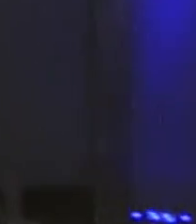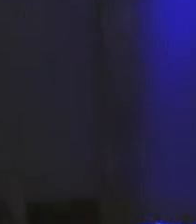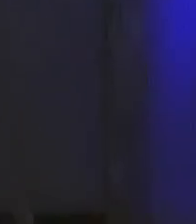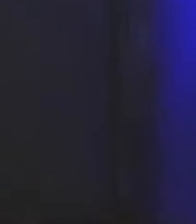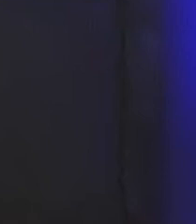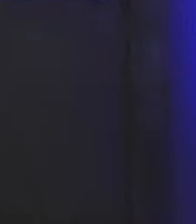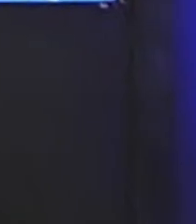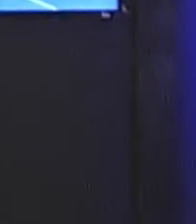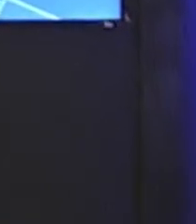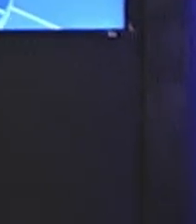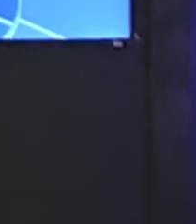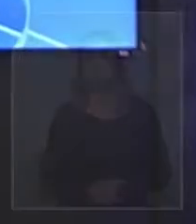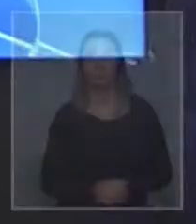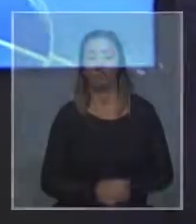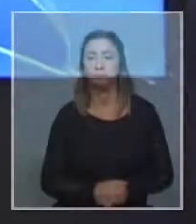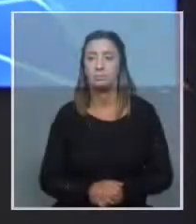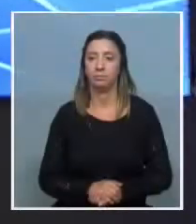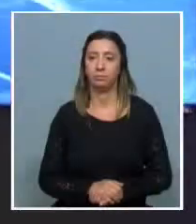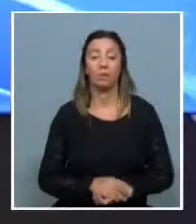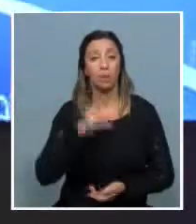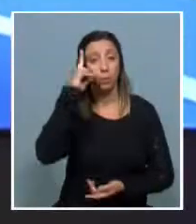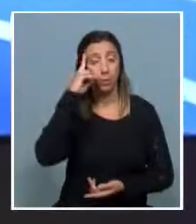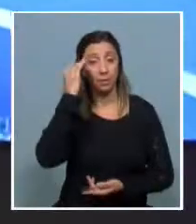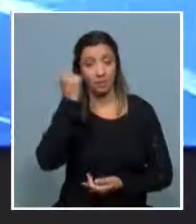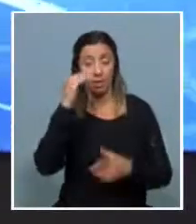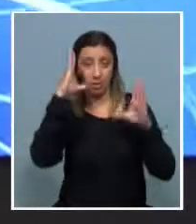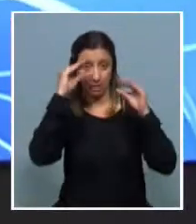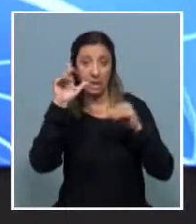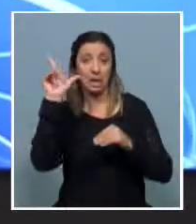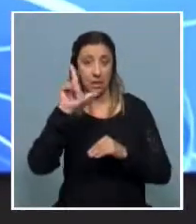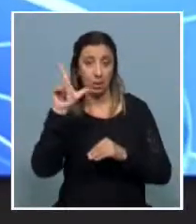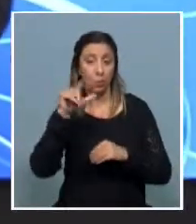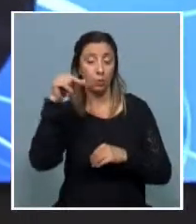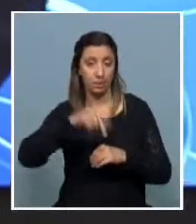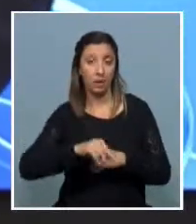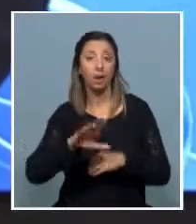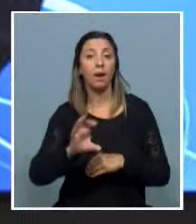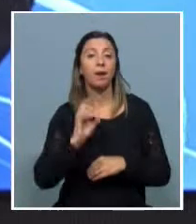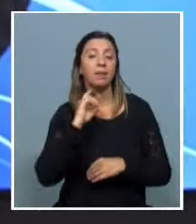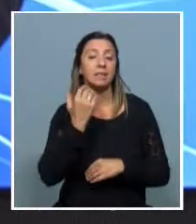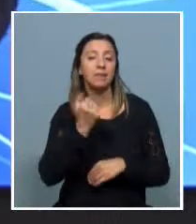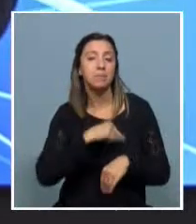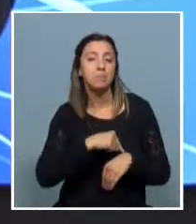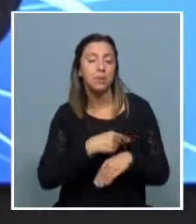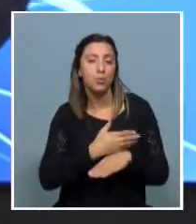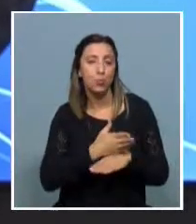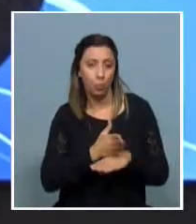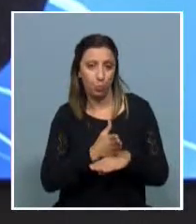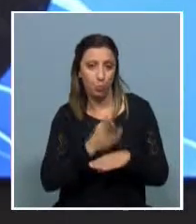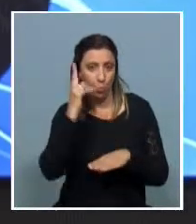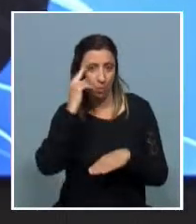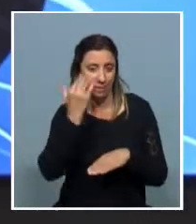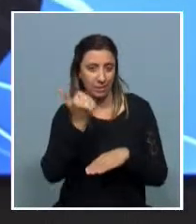tal? Muy buenas noches. 9 y 6 de la noche. Estamos en vivo, como todos los lunes, aquí en la pantalla de Canal 13. 6 minutitos ya pasaron de las